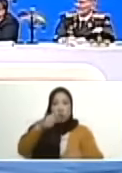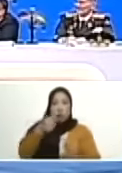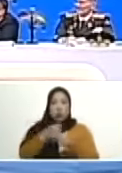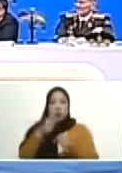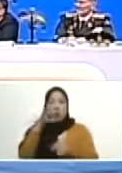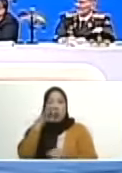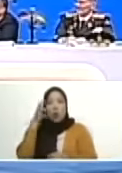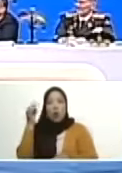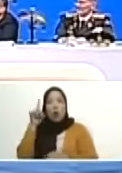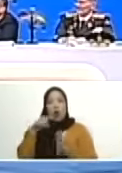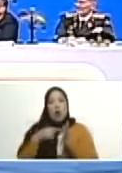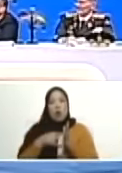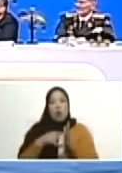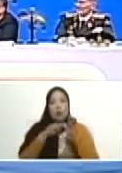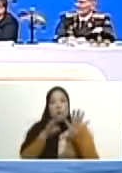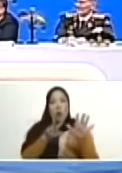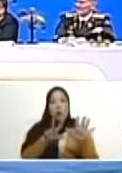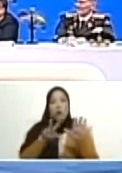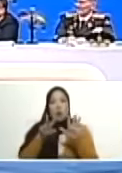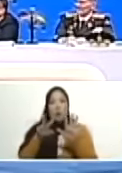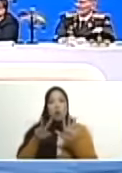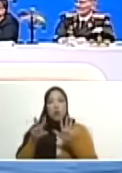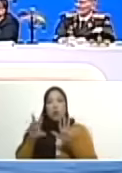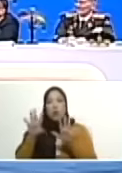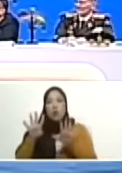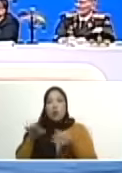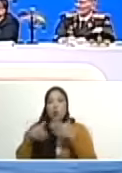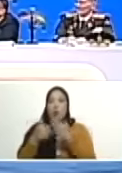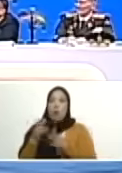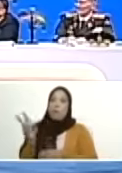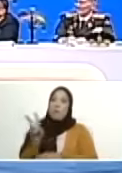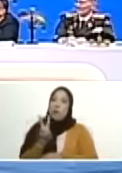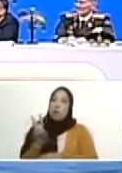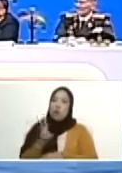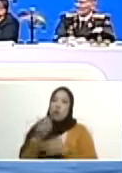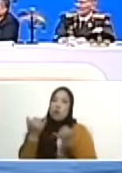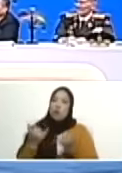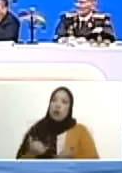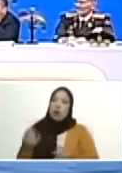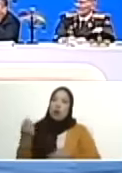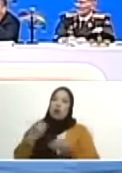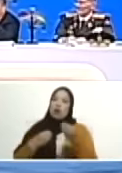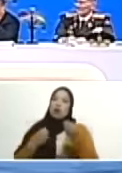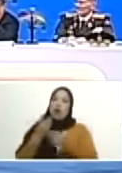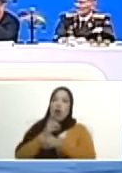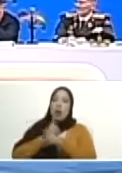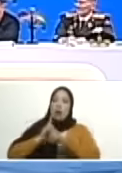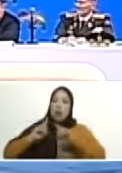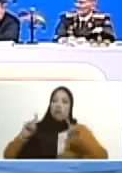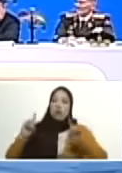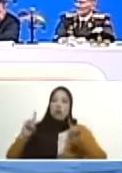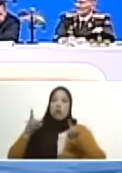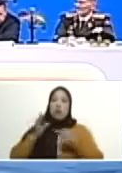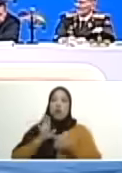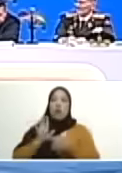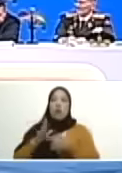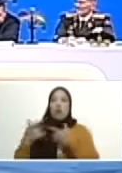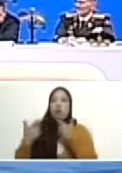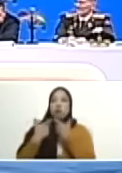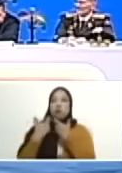París de 1899 fue impuesto a Venezuela en el momento de máxima división,